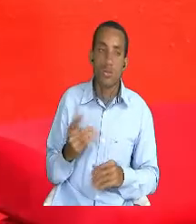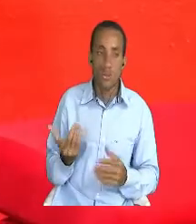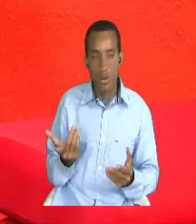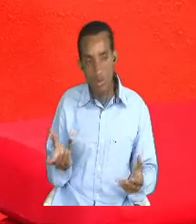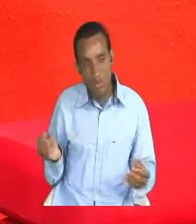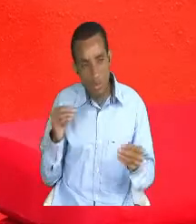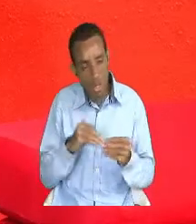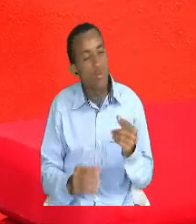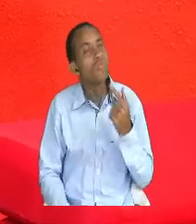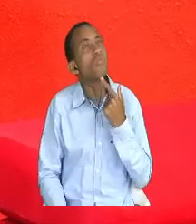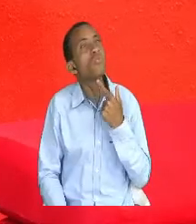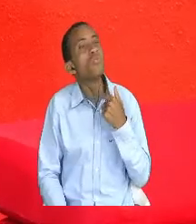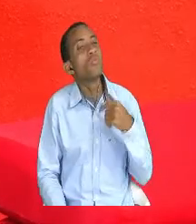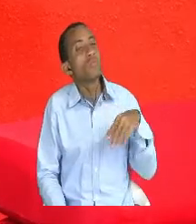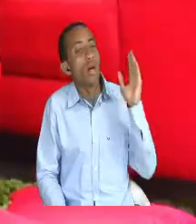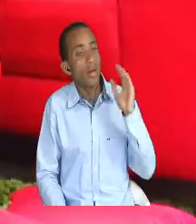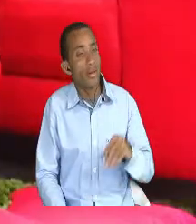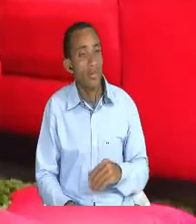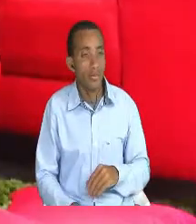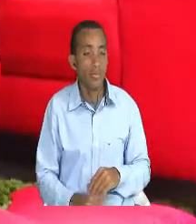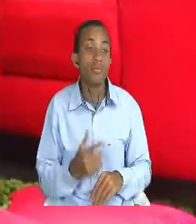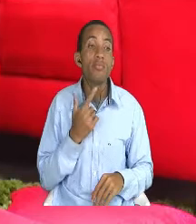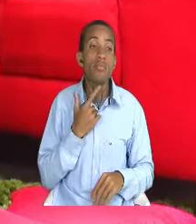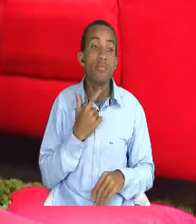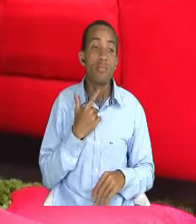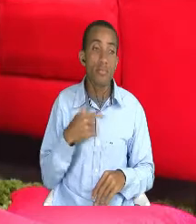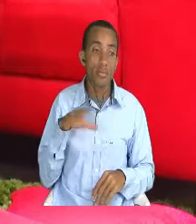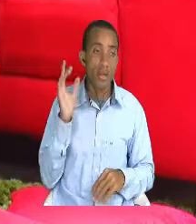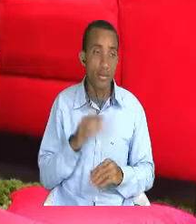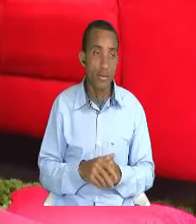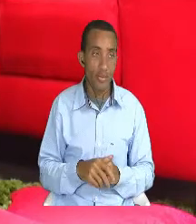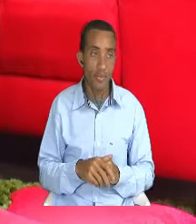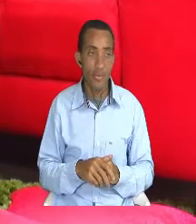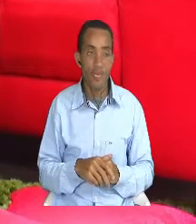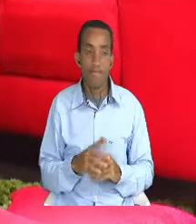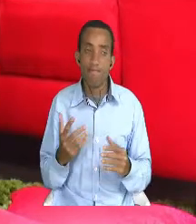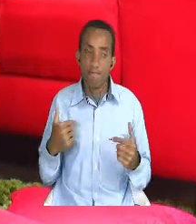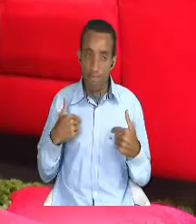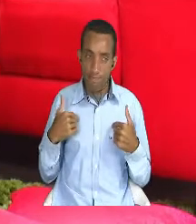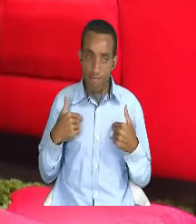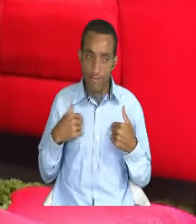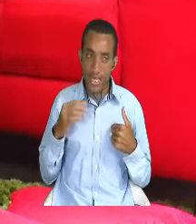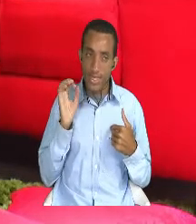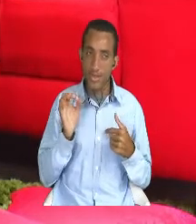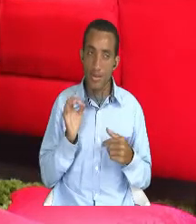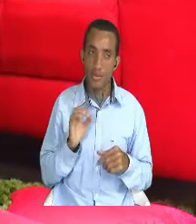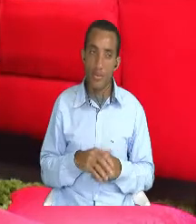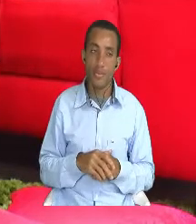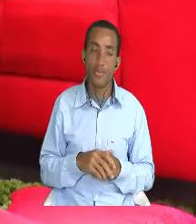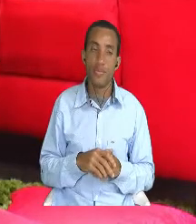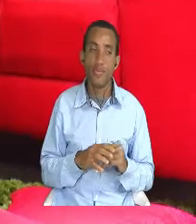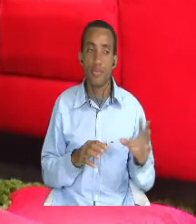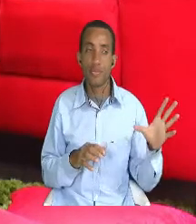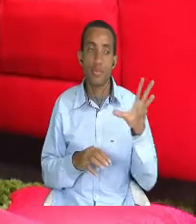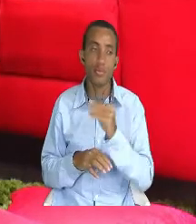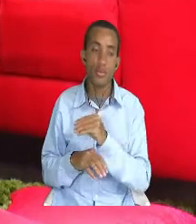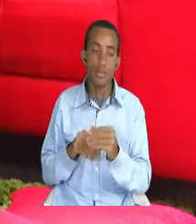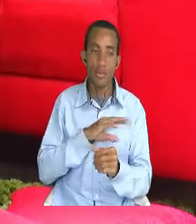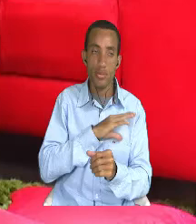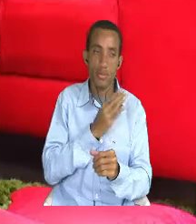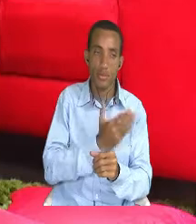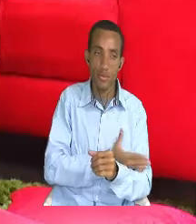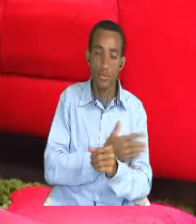más te gusta? Bueno, lo que a mí más me gusta es darme cuenta de lo que yo siempre he dicho, de la cantidad de potencial